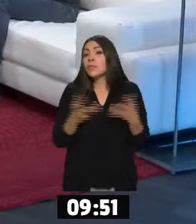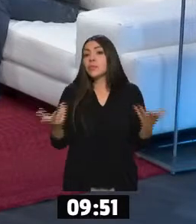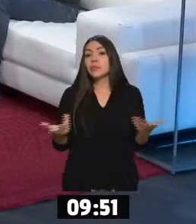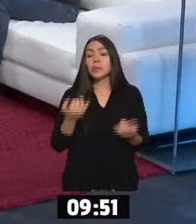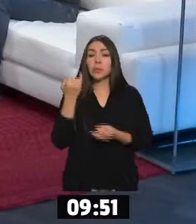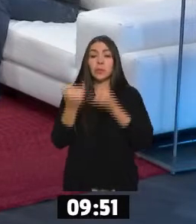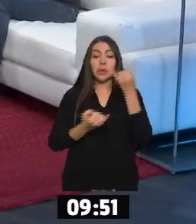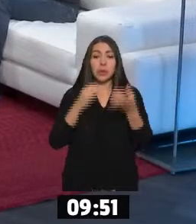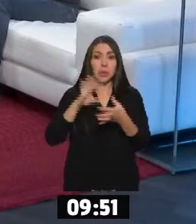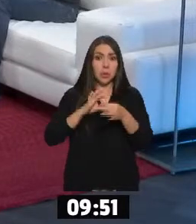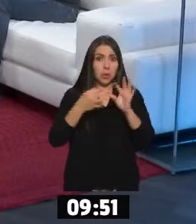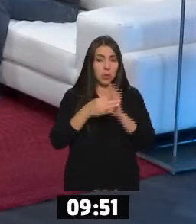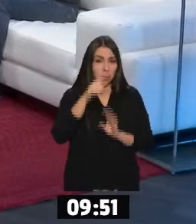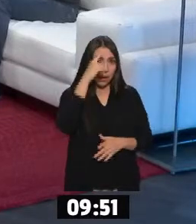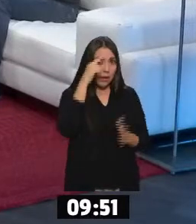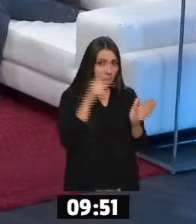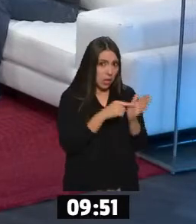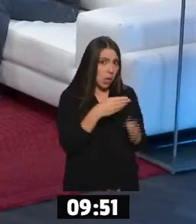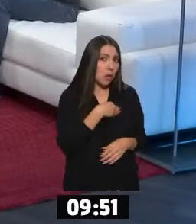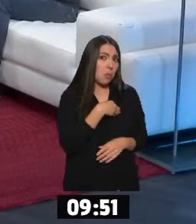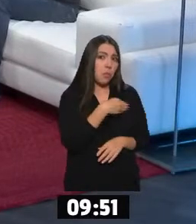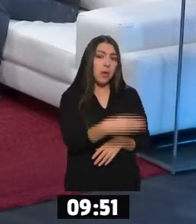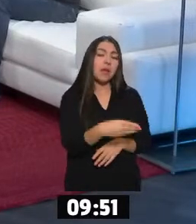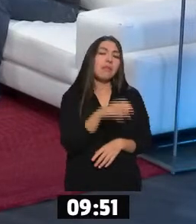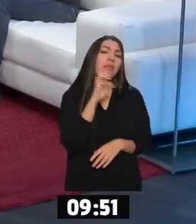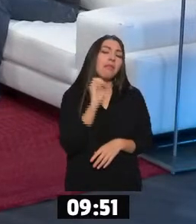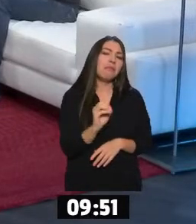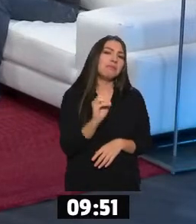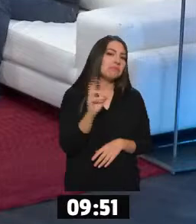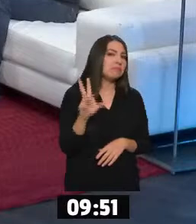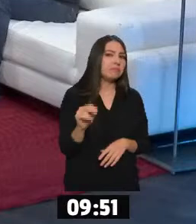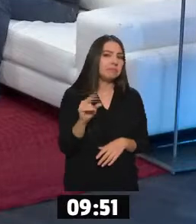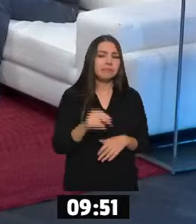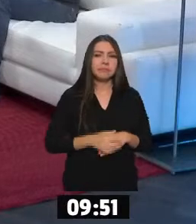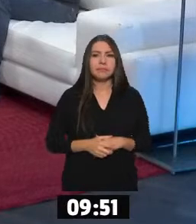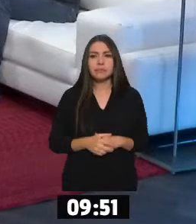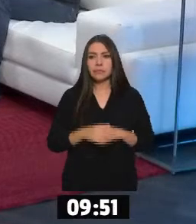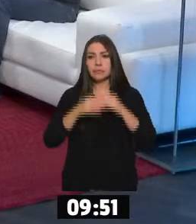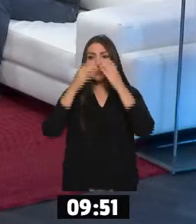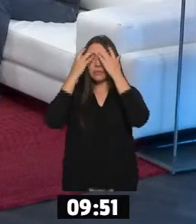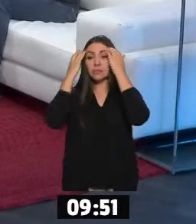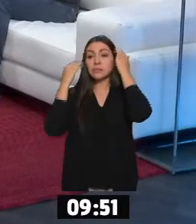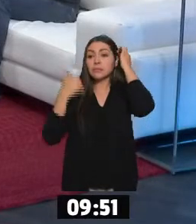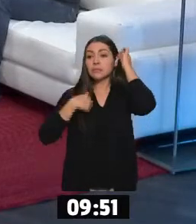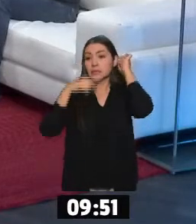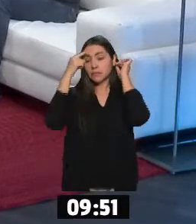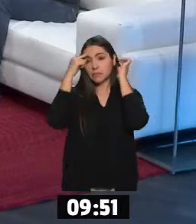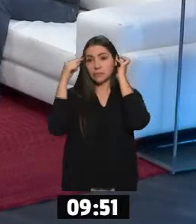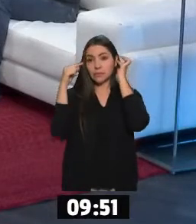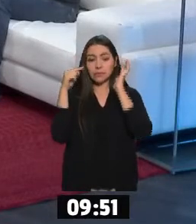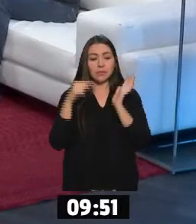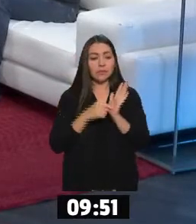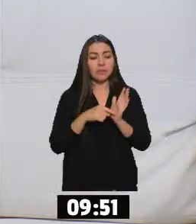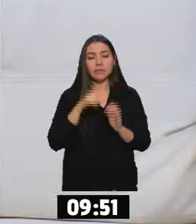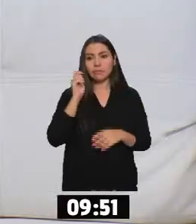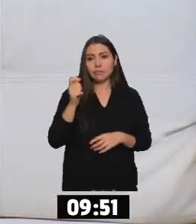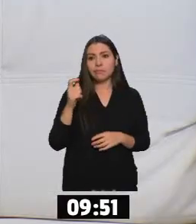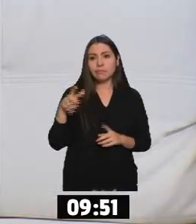Olímpicos pese a la gran dificultad a la que se enfrentaron? De hecho, es todo un contexto, porque yo creo que